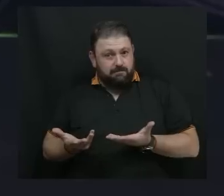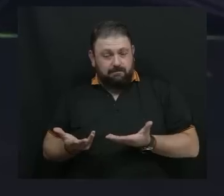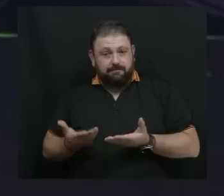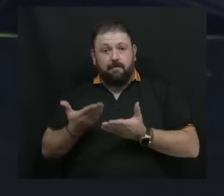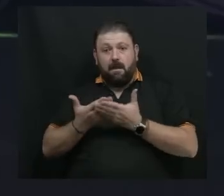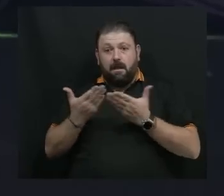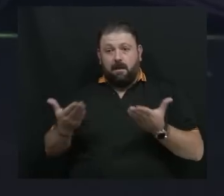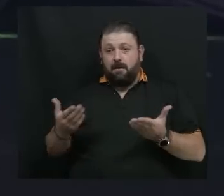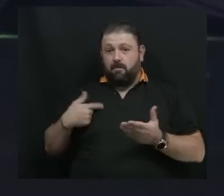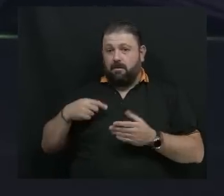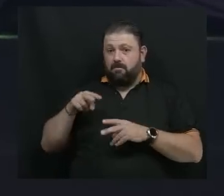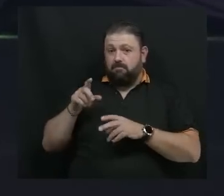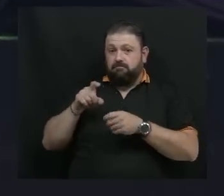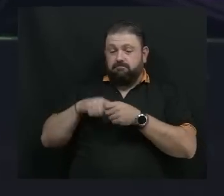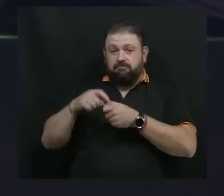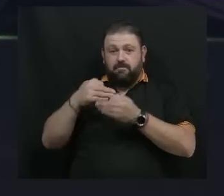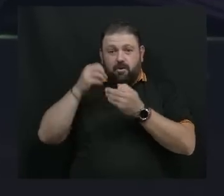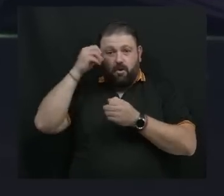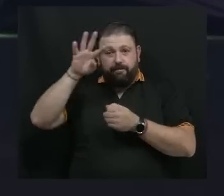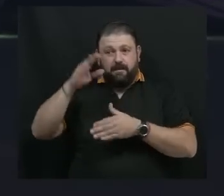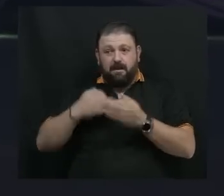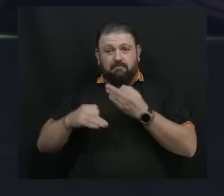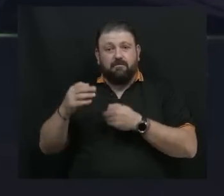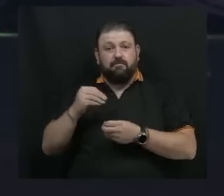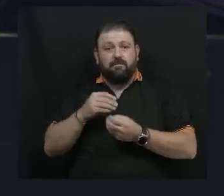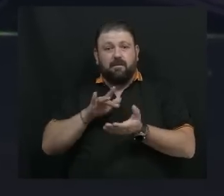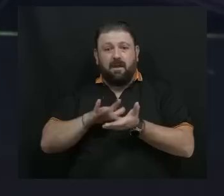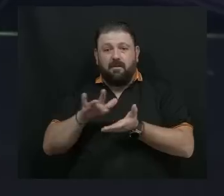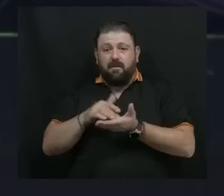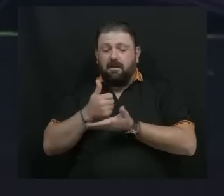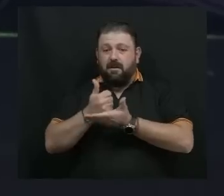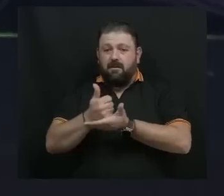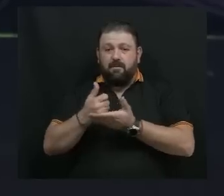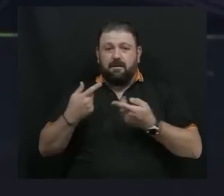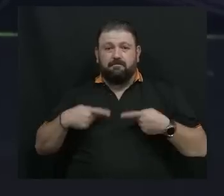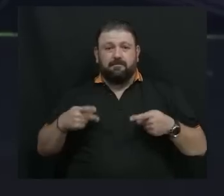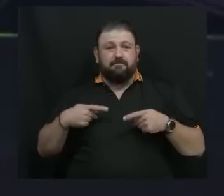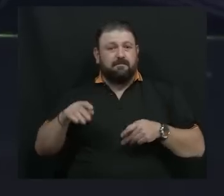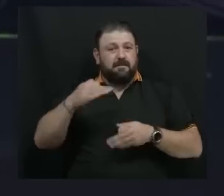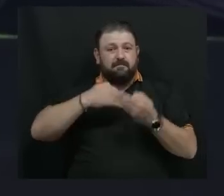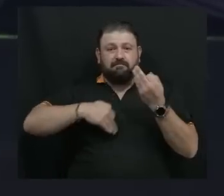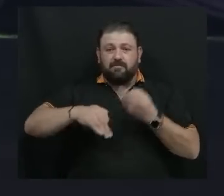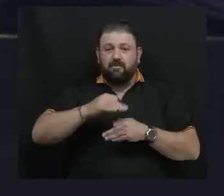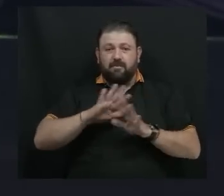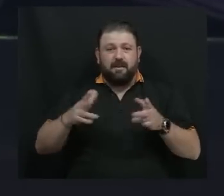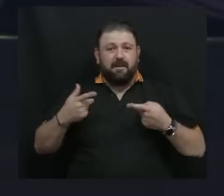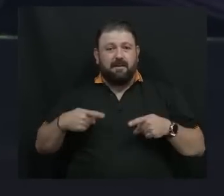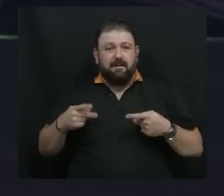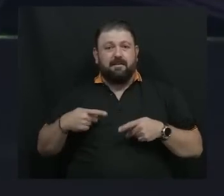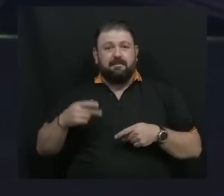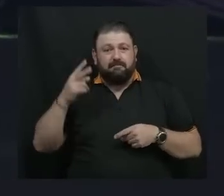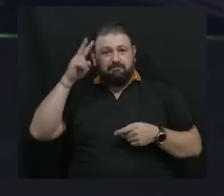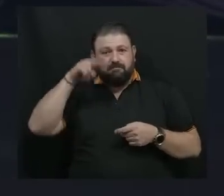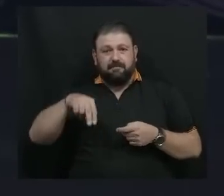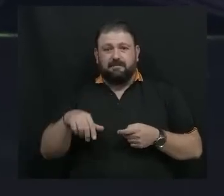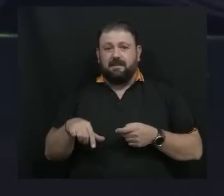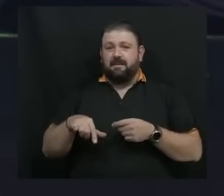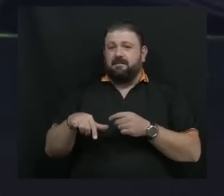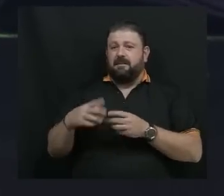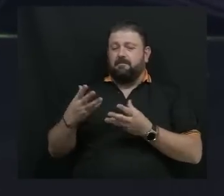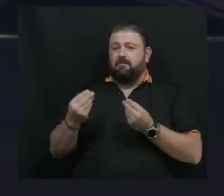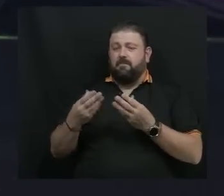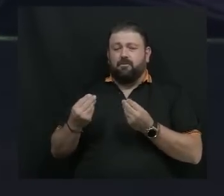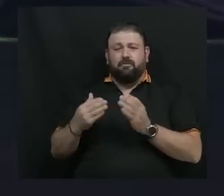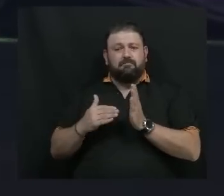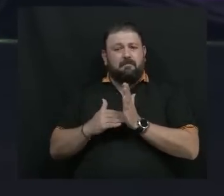generar ingresos. Hoy nosotros en nuestro equipo tenemos personas que generan mucho más de 12 millones de pesos mensuales.